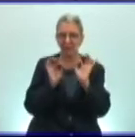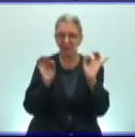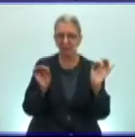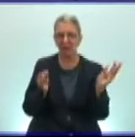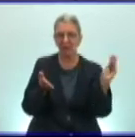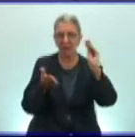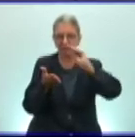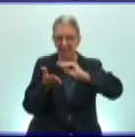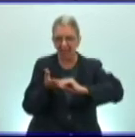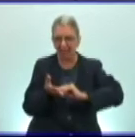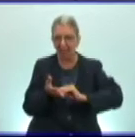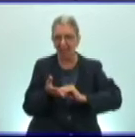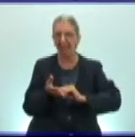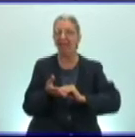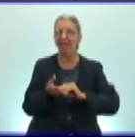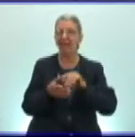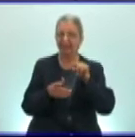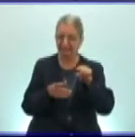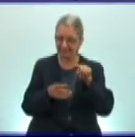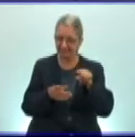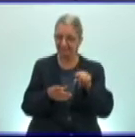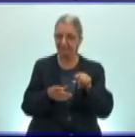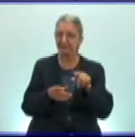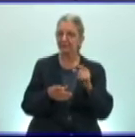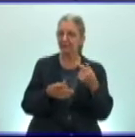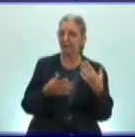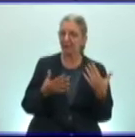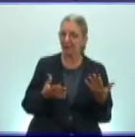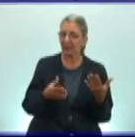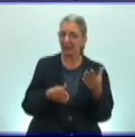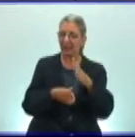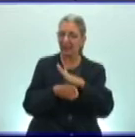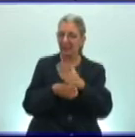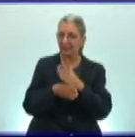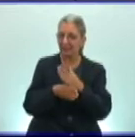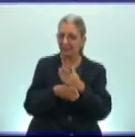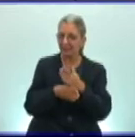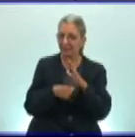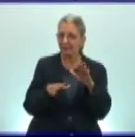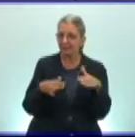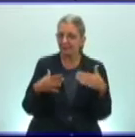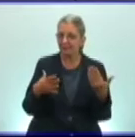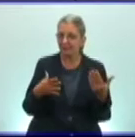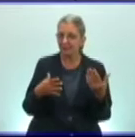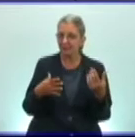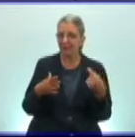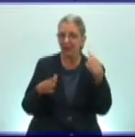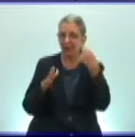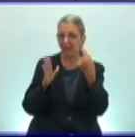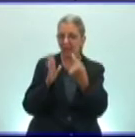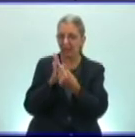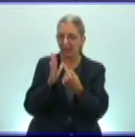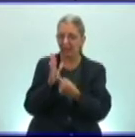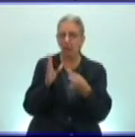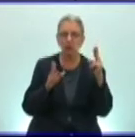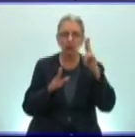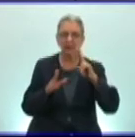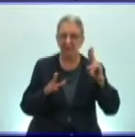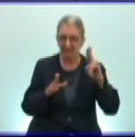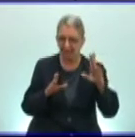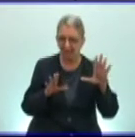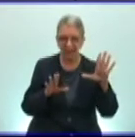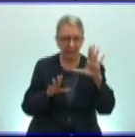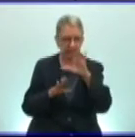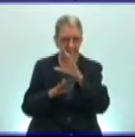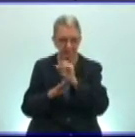Aplicada, UPAC por sus siglas en inglés. Los símbolos químicos tienen un carácter universal, o sea,